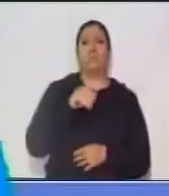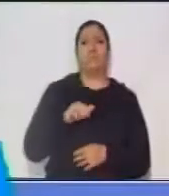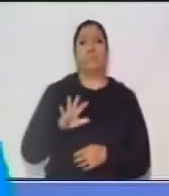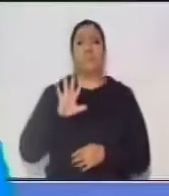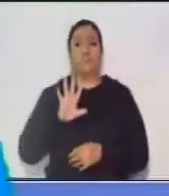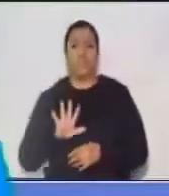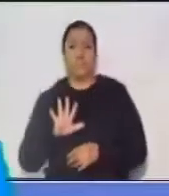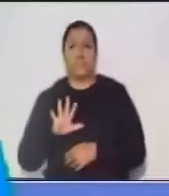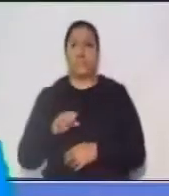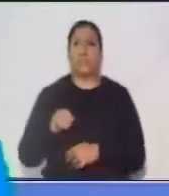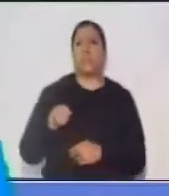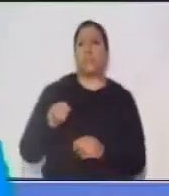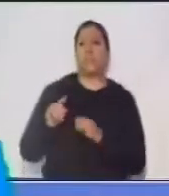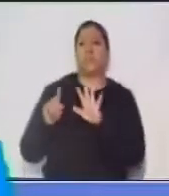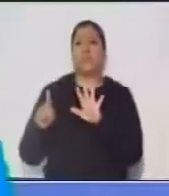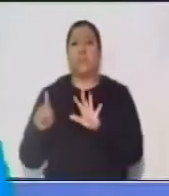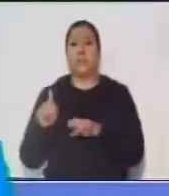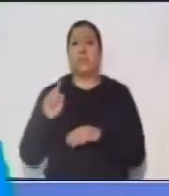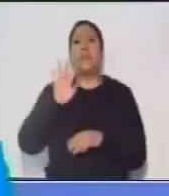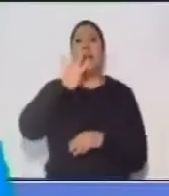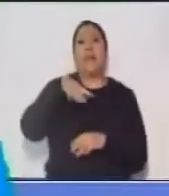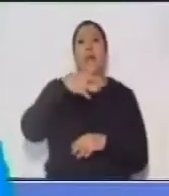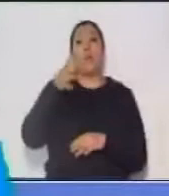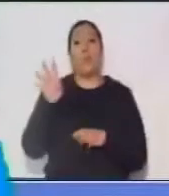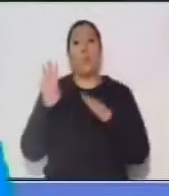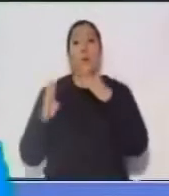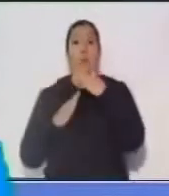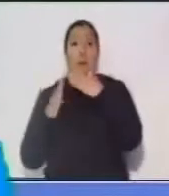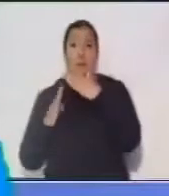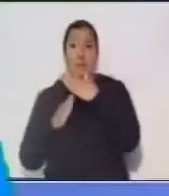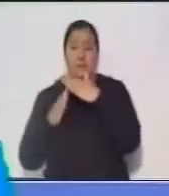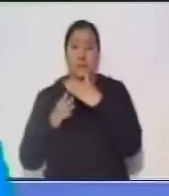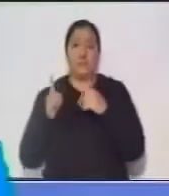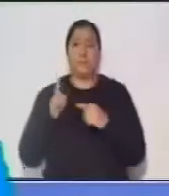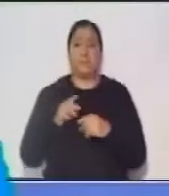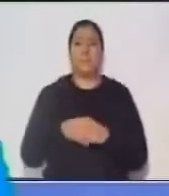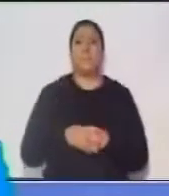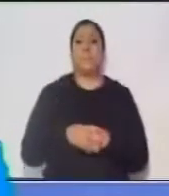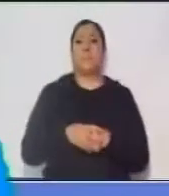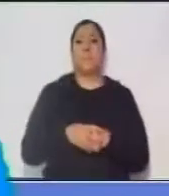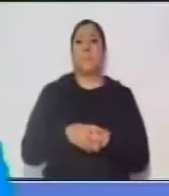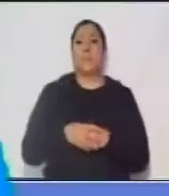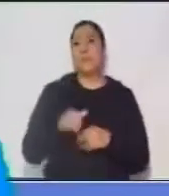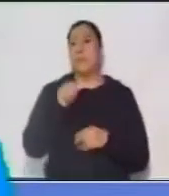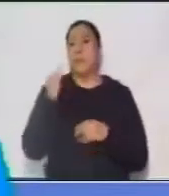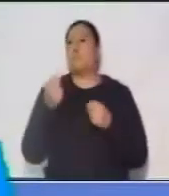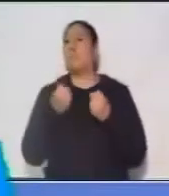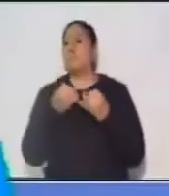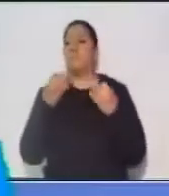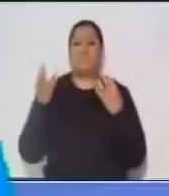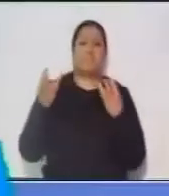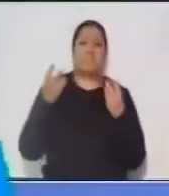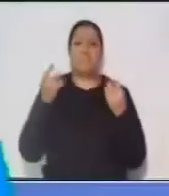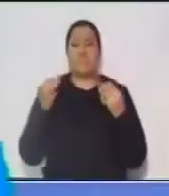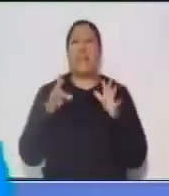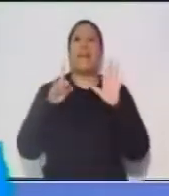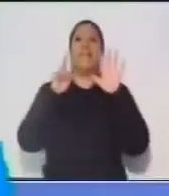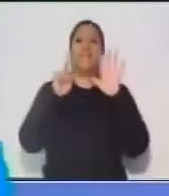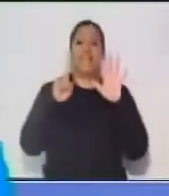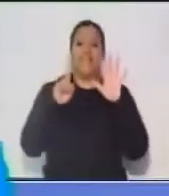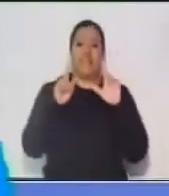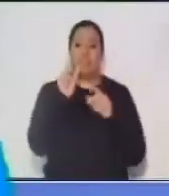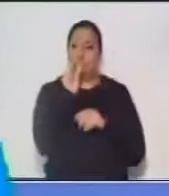6 cuadritos en la base, 1, 2, 3, 4, 5, 6 cuadritos en la base.